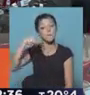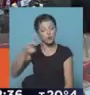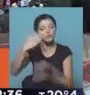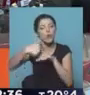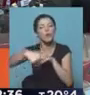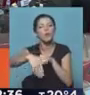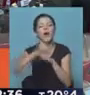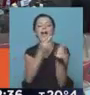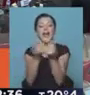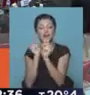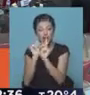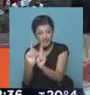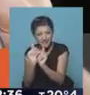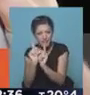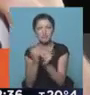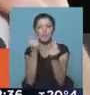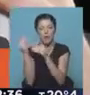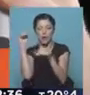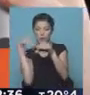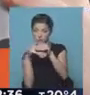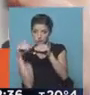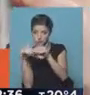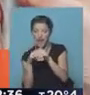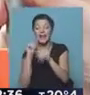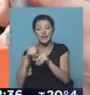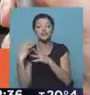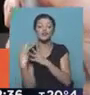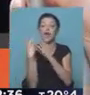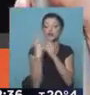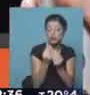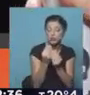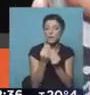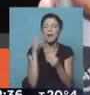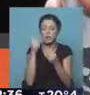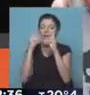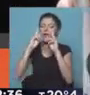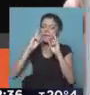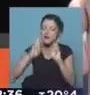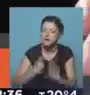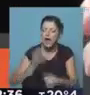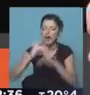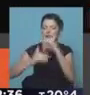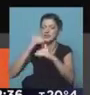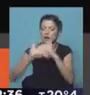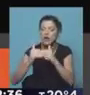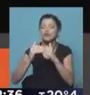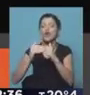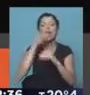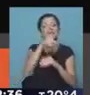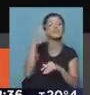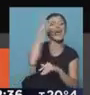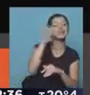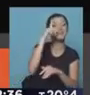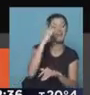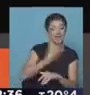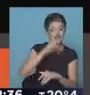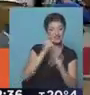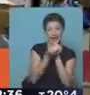la suma de esa ayuda financiera con la que se va a dar prioridad a la investigación y el desarrollo de alternativas a estos